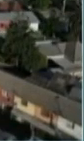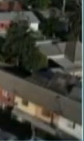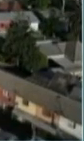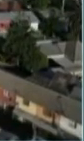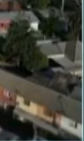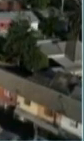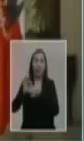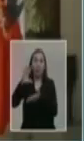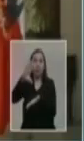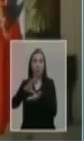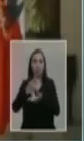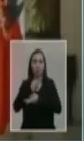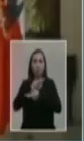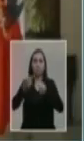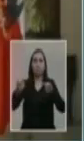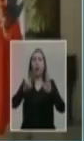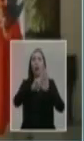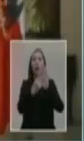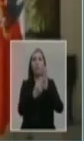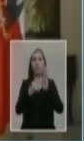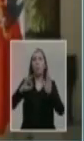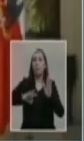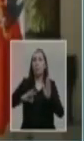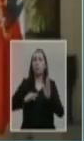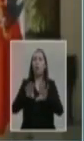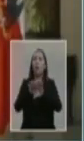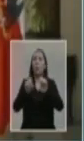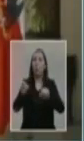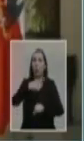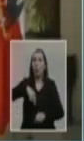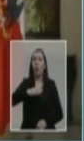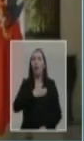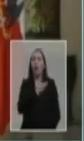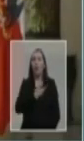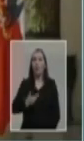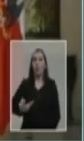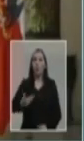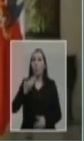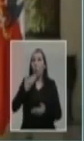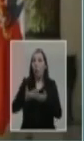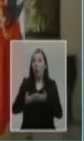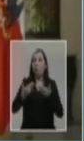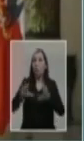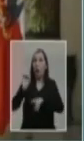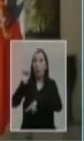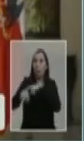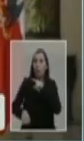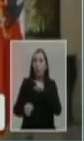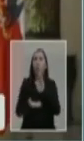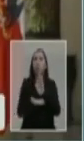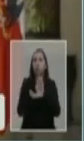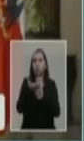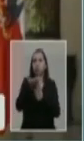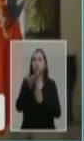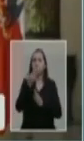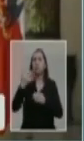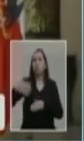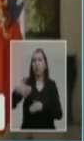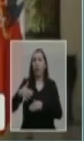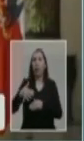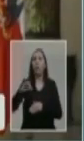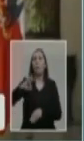como, o meses como puede demorarse quizás el Estado de Salud, si es que lo centraliza, ¿no? Claro, claro.